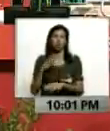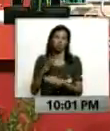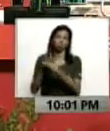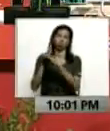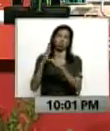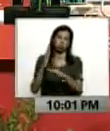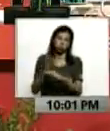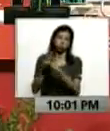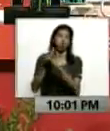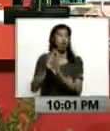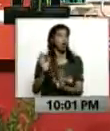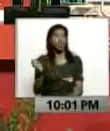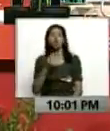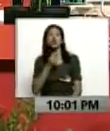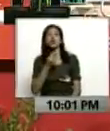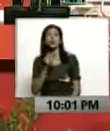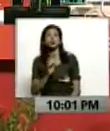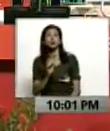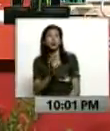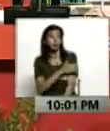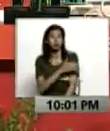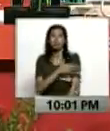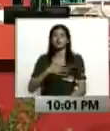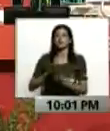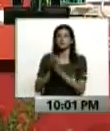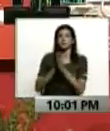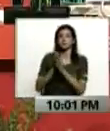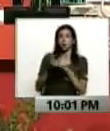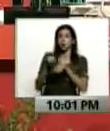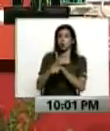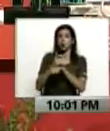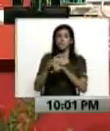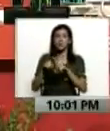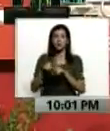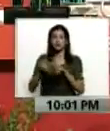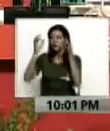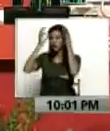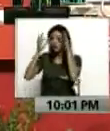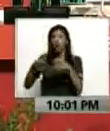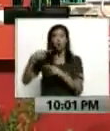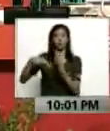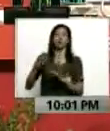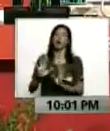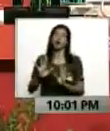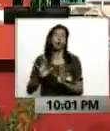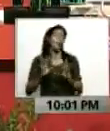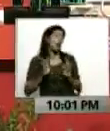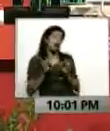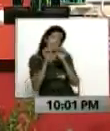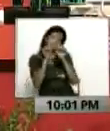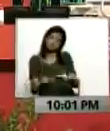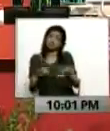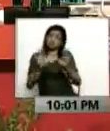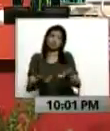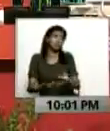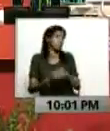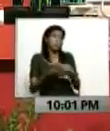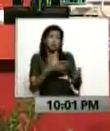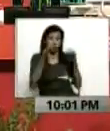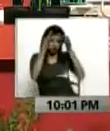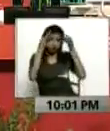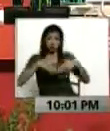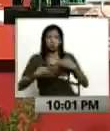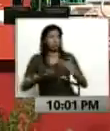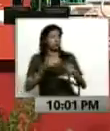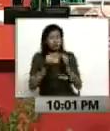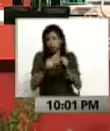la estorbamos nosotros les estorbamos si yo les estorbo Dios me debeir salud para seguirles estorbando durante